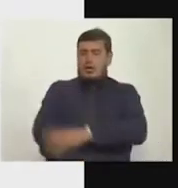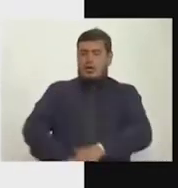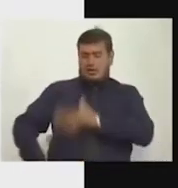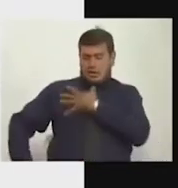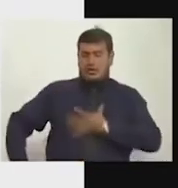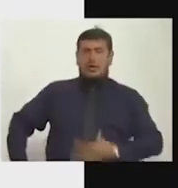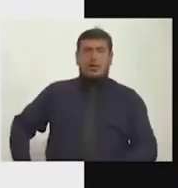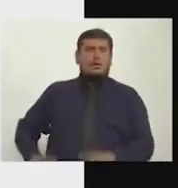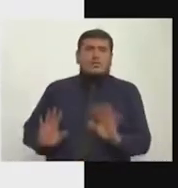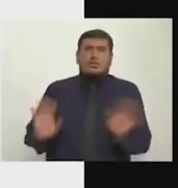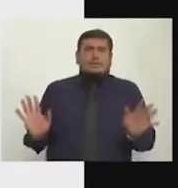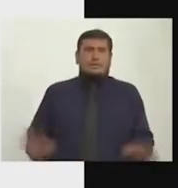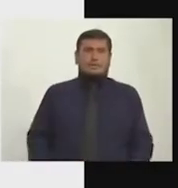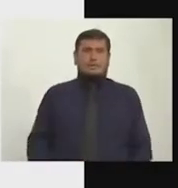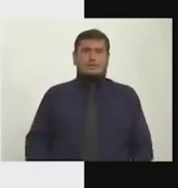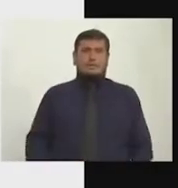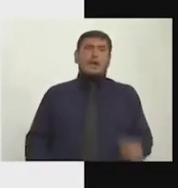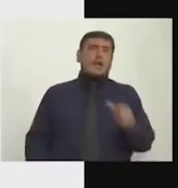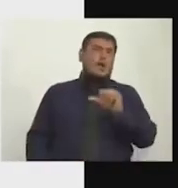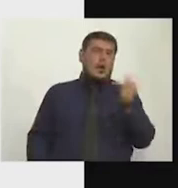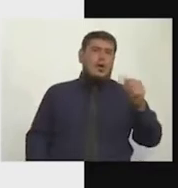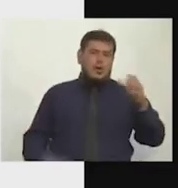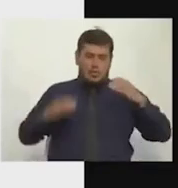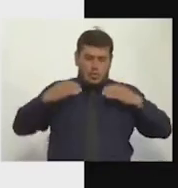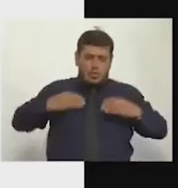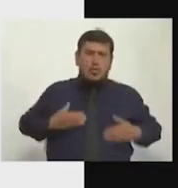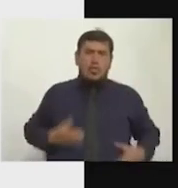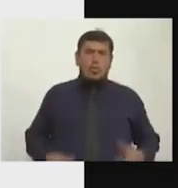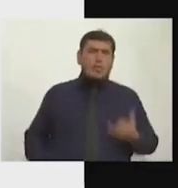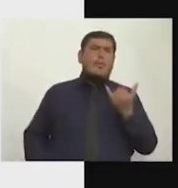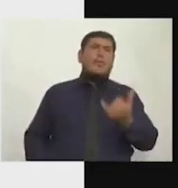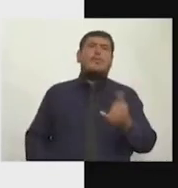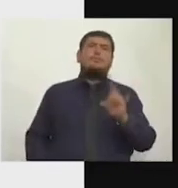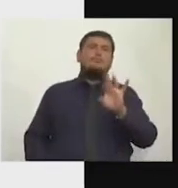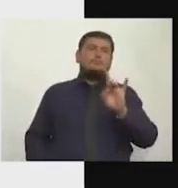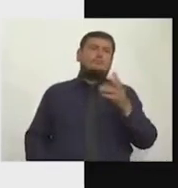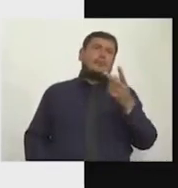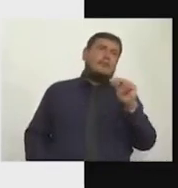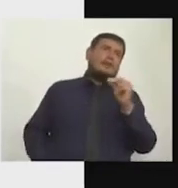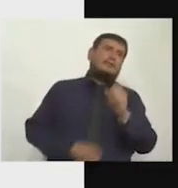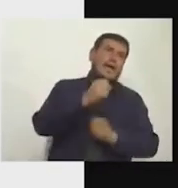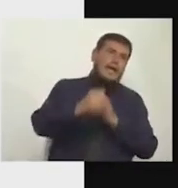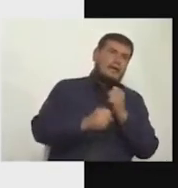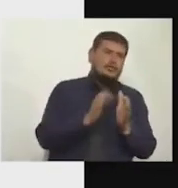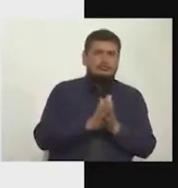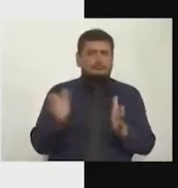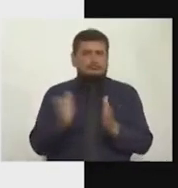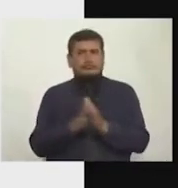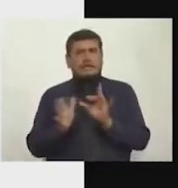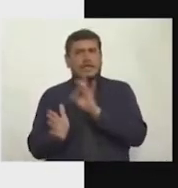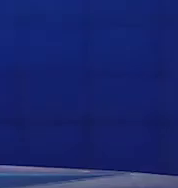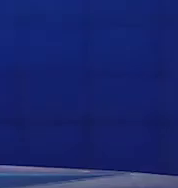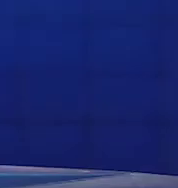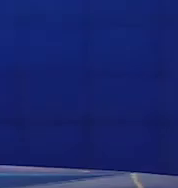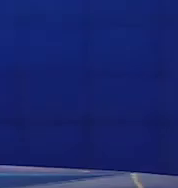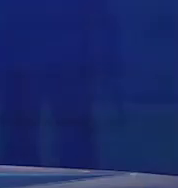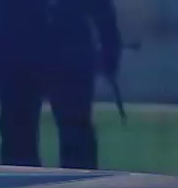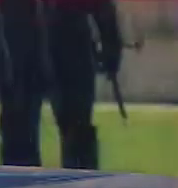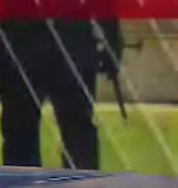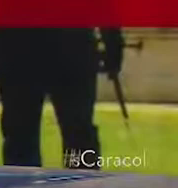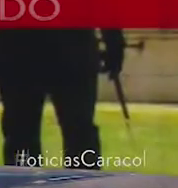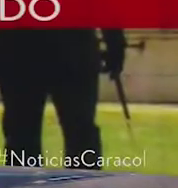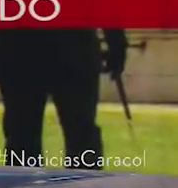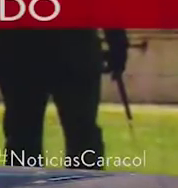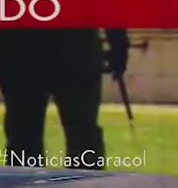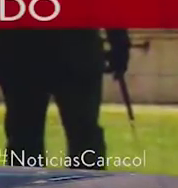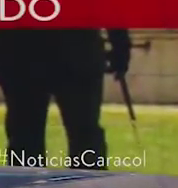llegaron restos de cadáveres que se calculan están entre los 15 y los 20 años, 3 de ellos. El presidente Iván Duque